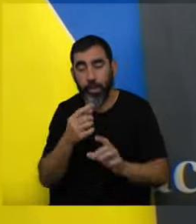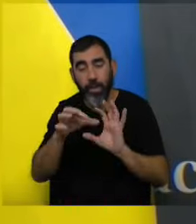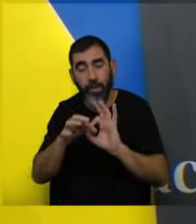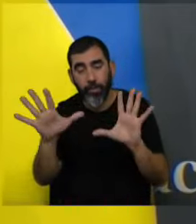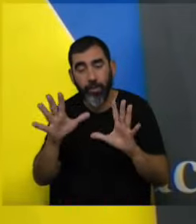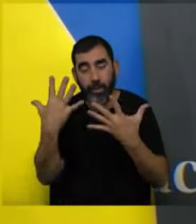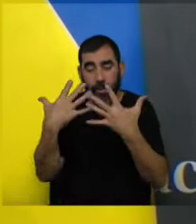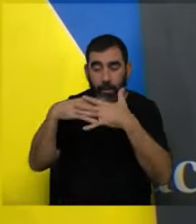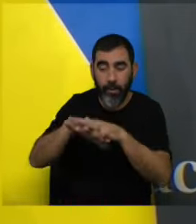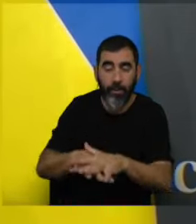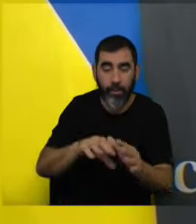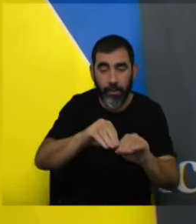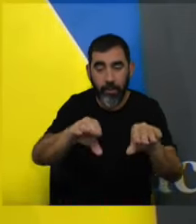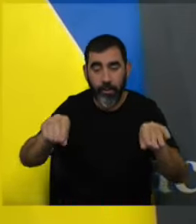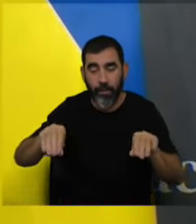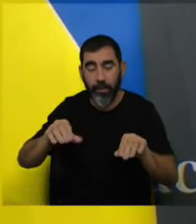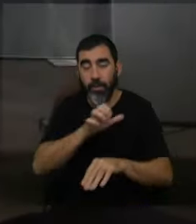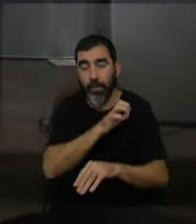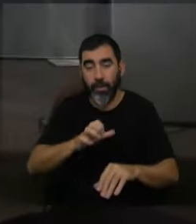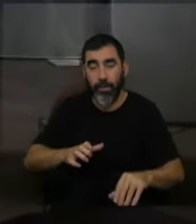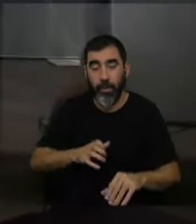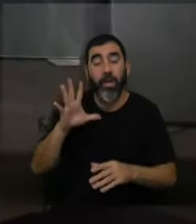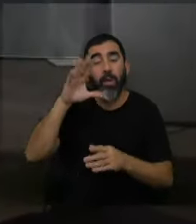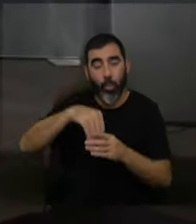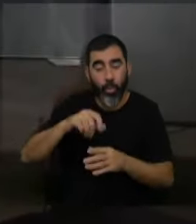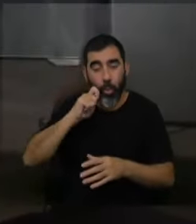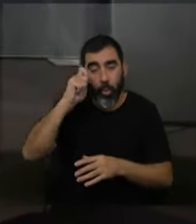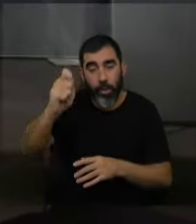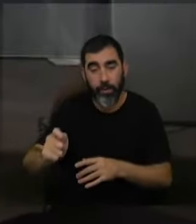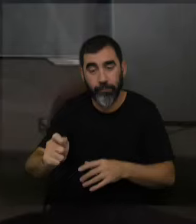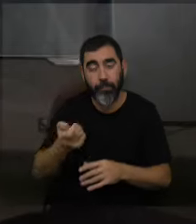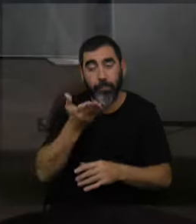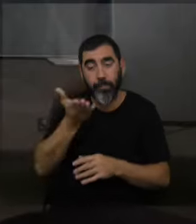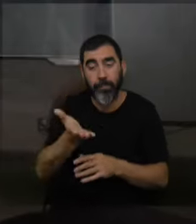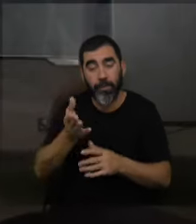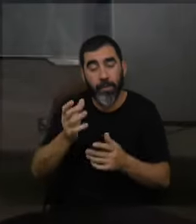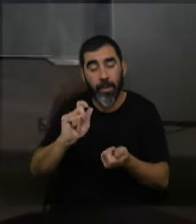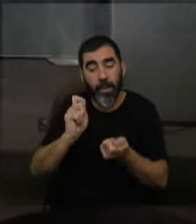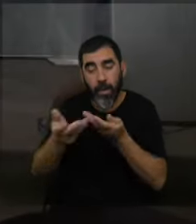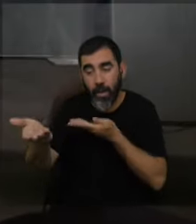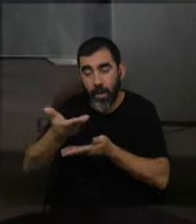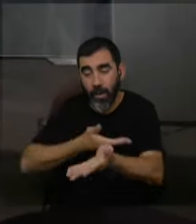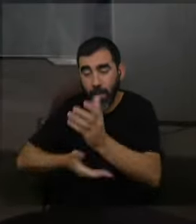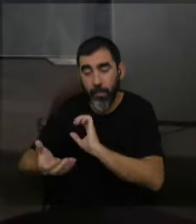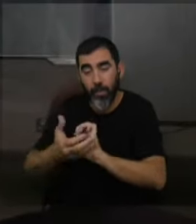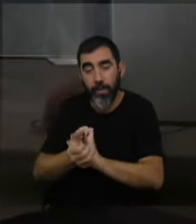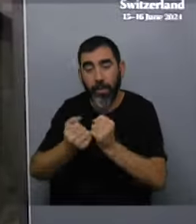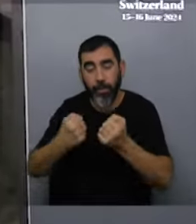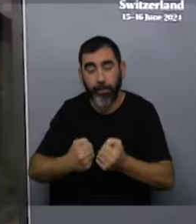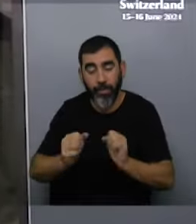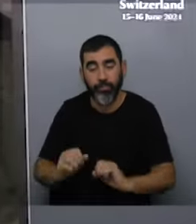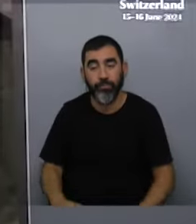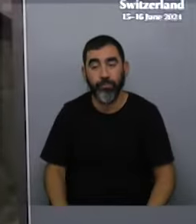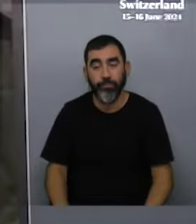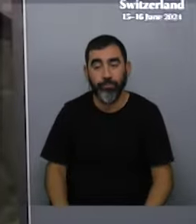e integralidad territorial de todos los estados incluido Ucrania y pidió realizar un canje de prisioneros entre otro de los puntos principales de